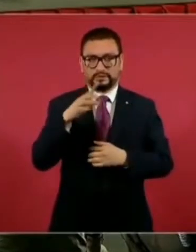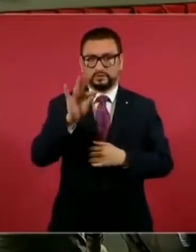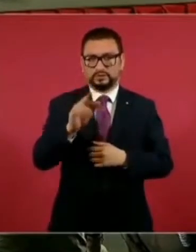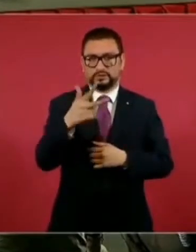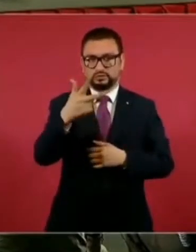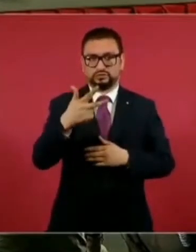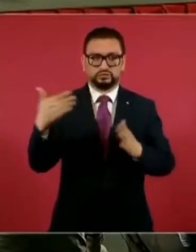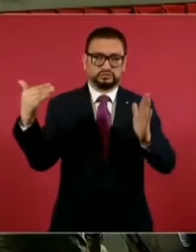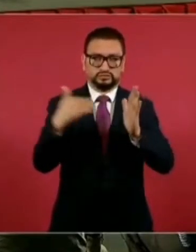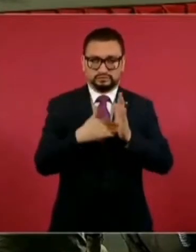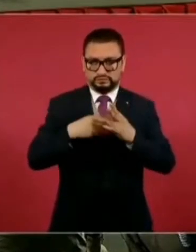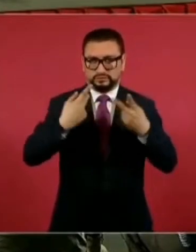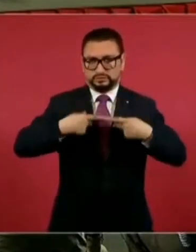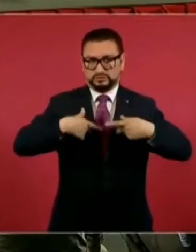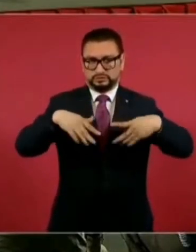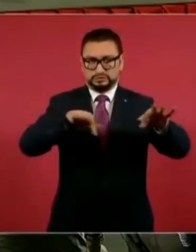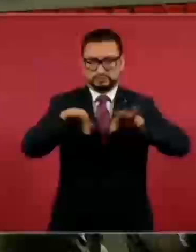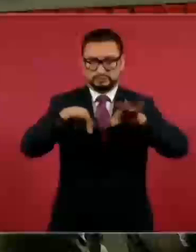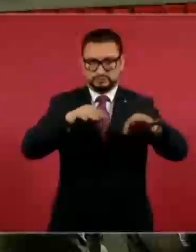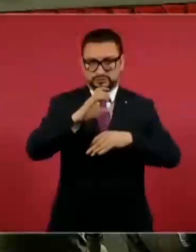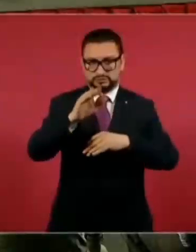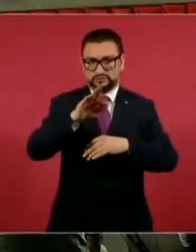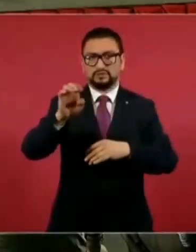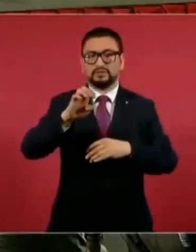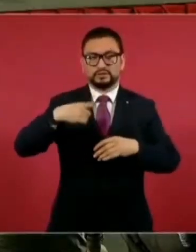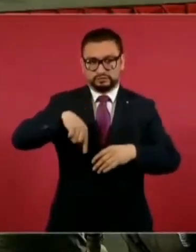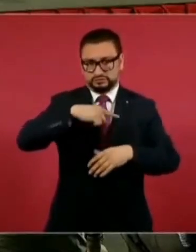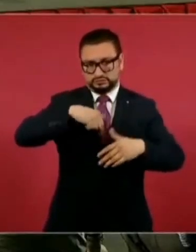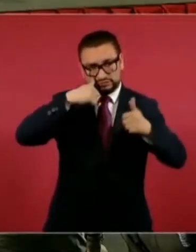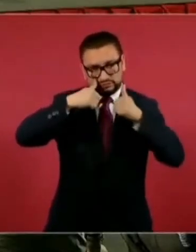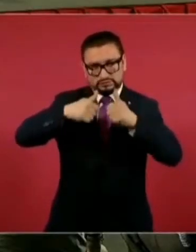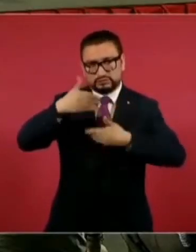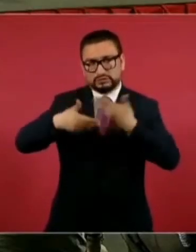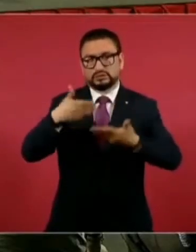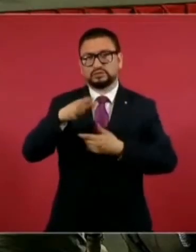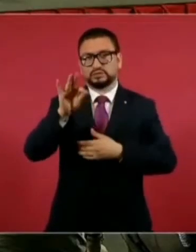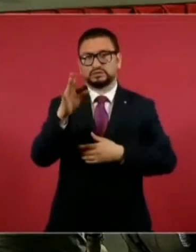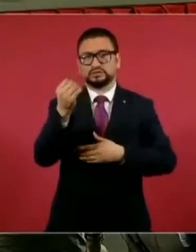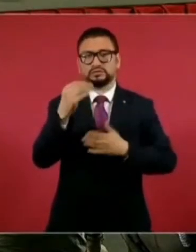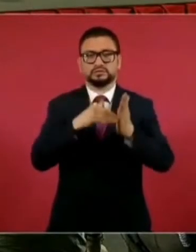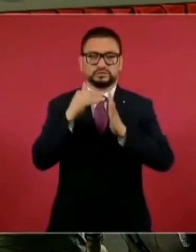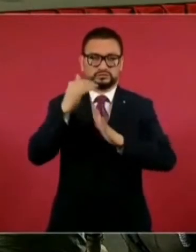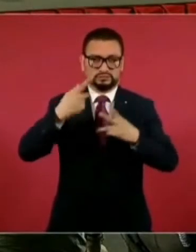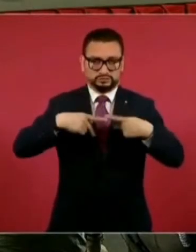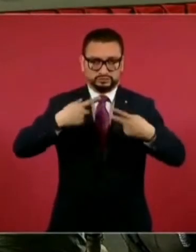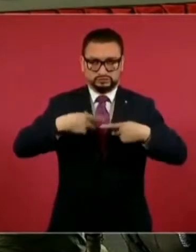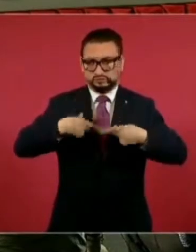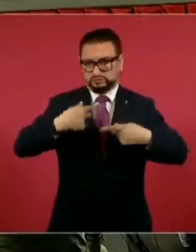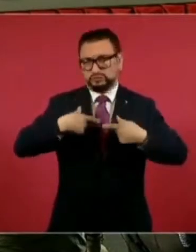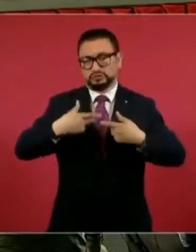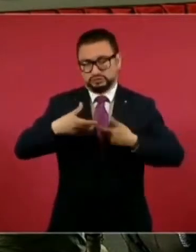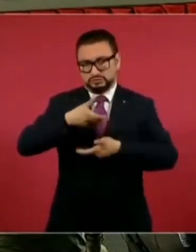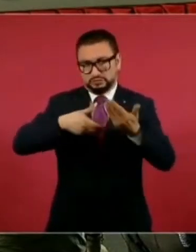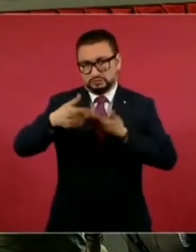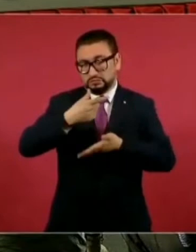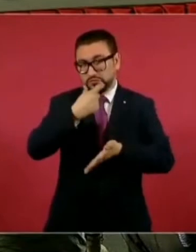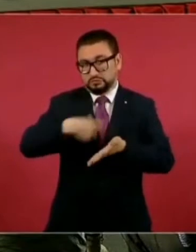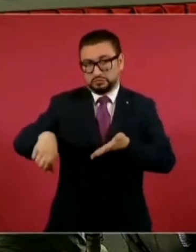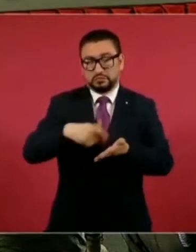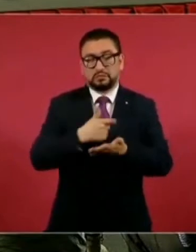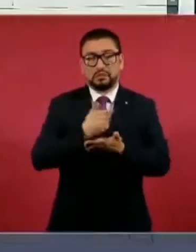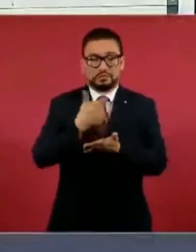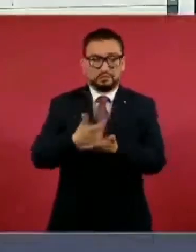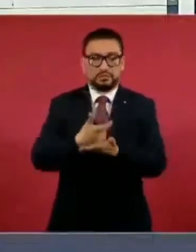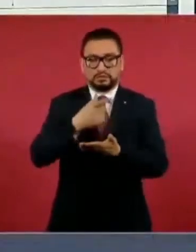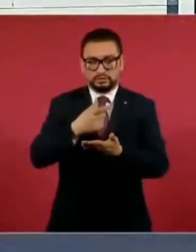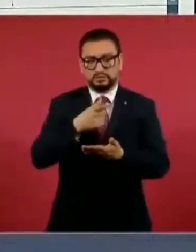48,000 trabajadores que atienden o atendemos a los casi 49 millones de clientes de viva presencia